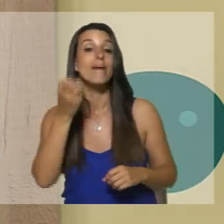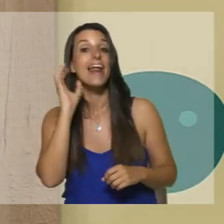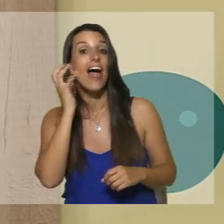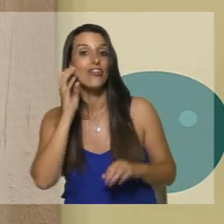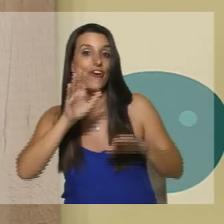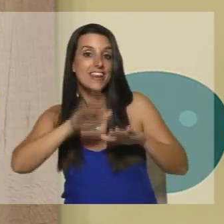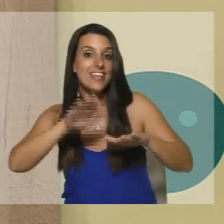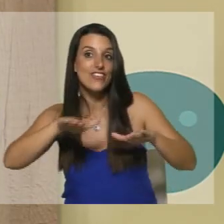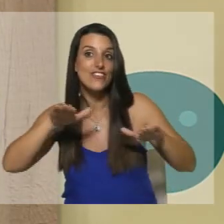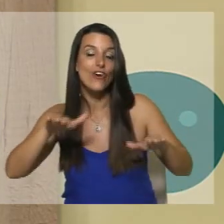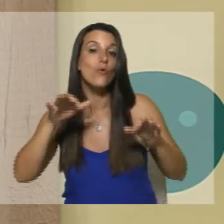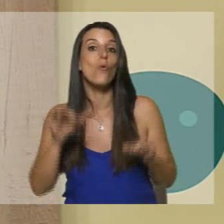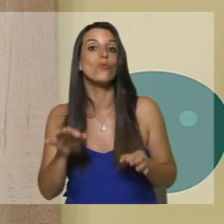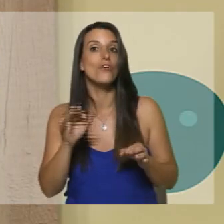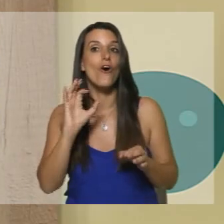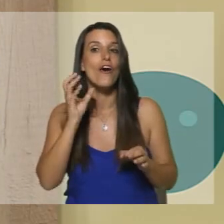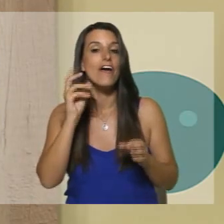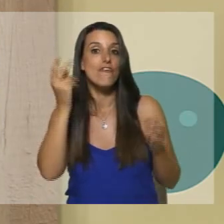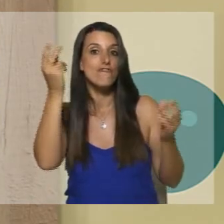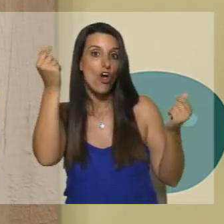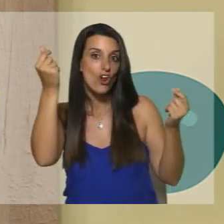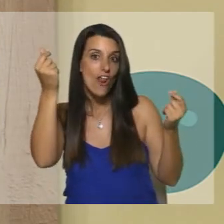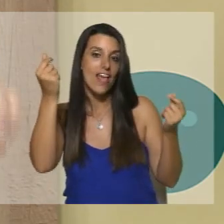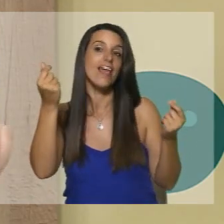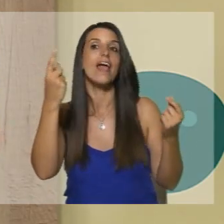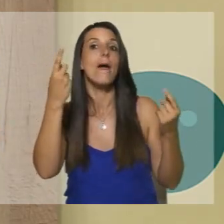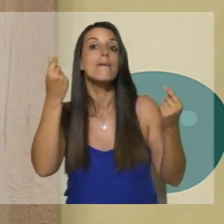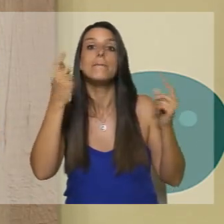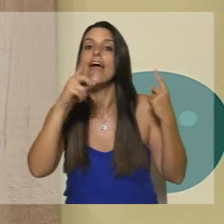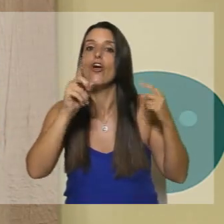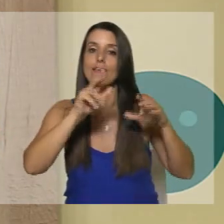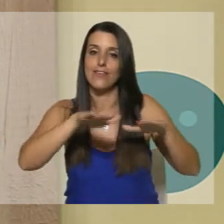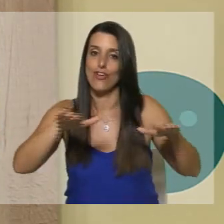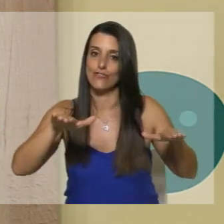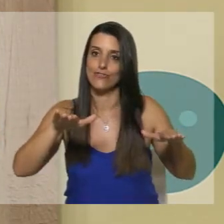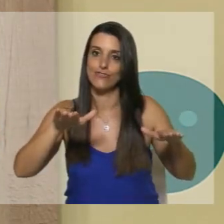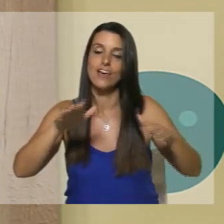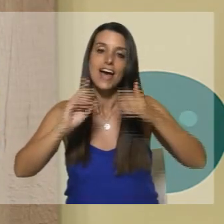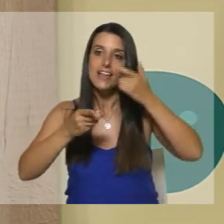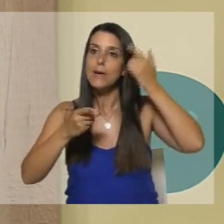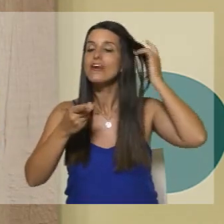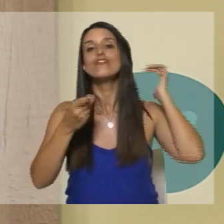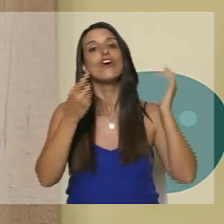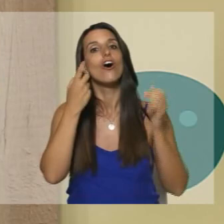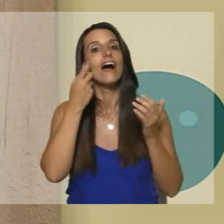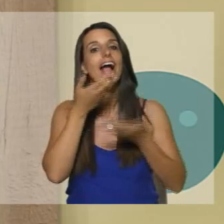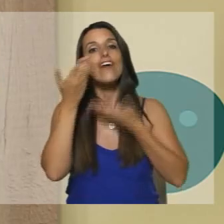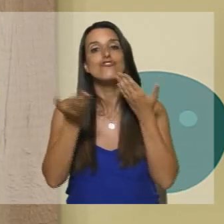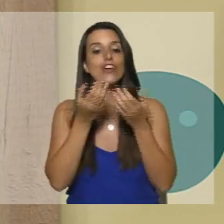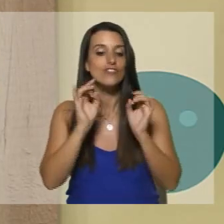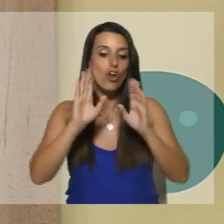niños haciendo un segmento que era el folclore, entonces folclore para niños. Como también compongo para niños y